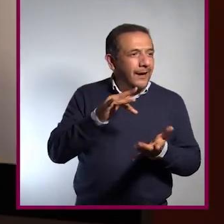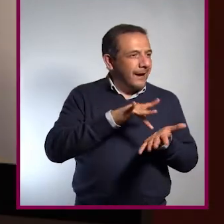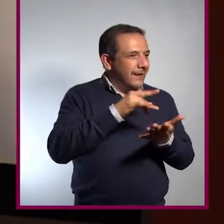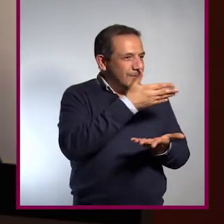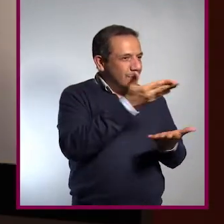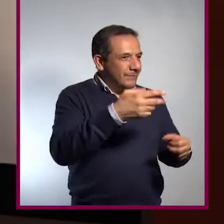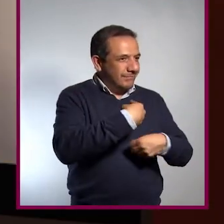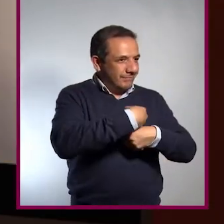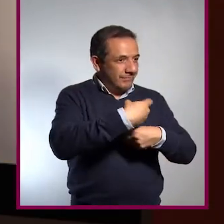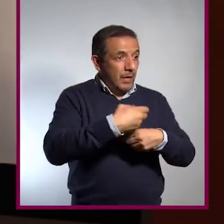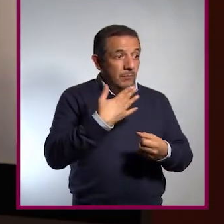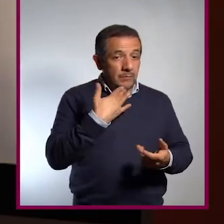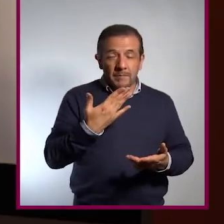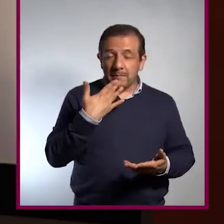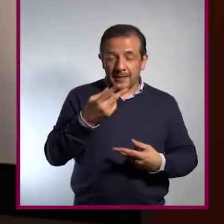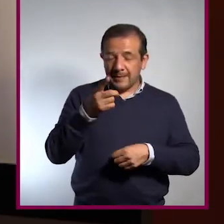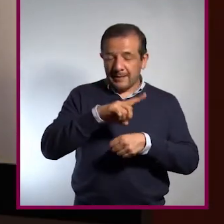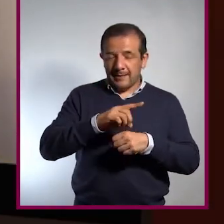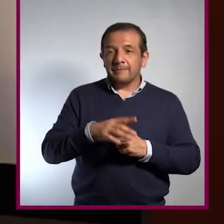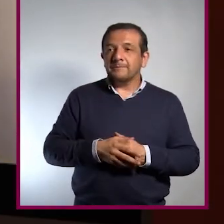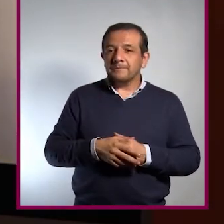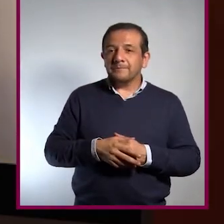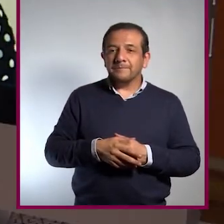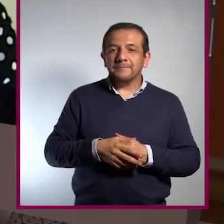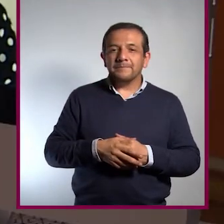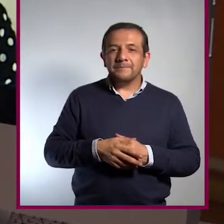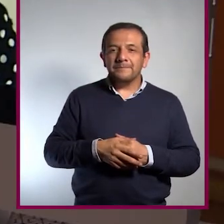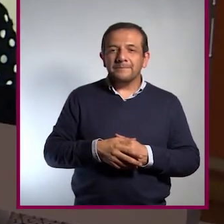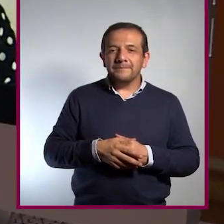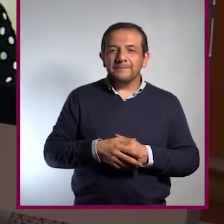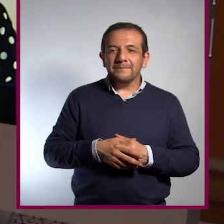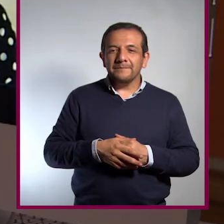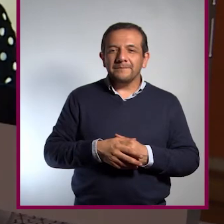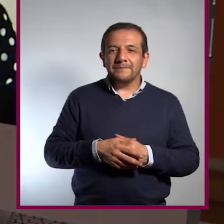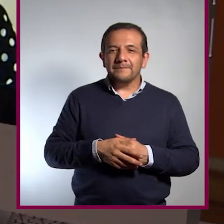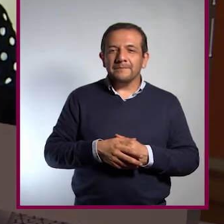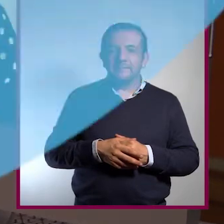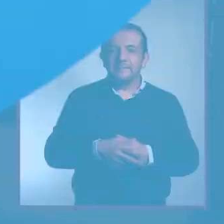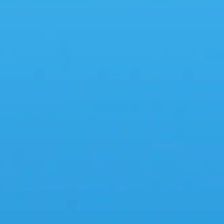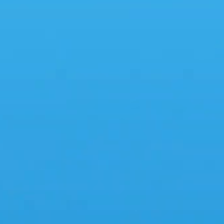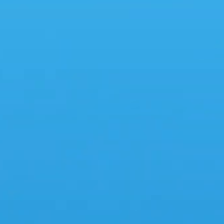Gracias a ustedes por la invitación. Que tengan muy buen día. Igualmente.